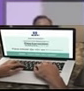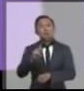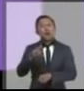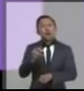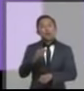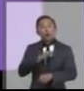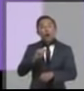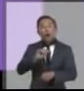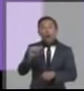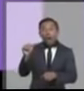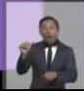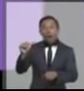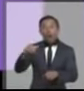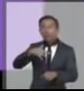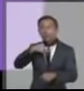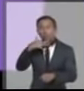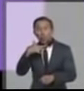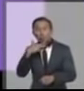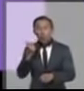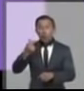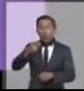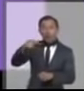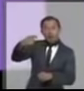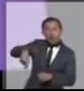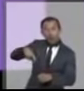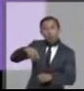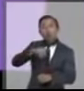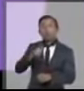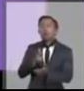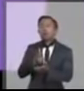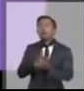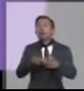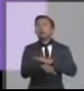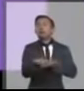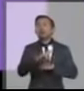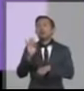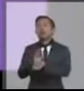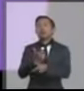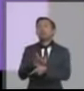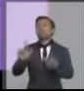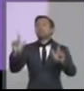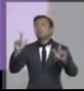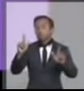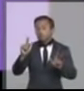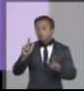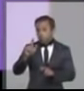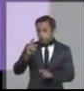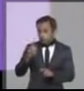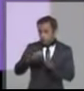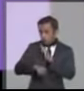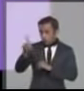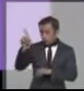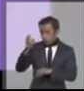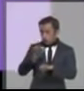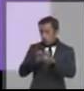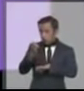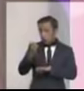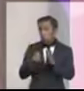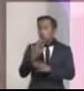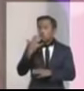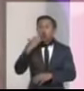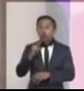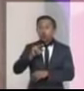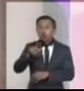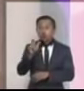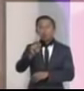fuero común. Tenemos que modificar eso. Yo en Nuevo León hay 29 funcionarios del anterior gobierno